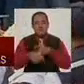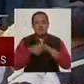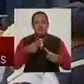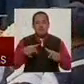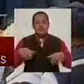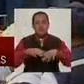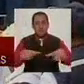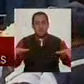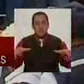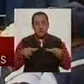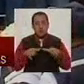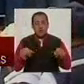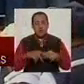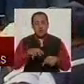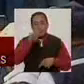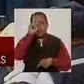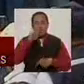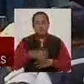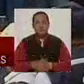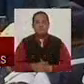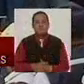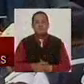de esta zona del país.